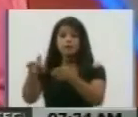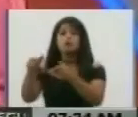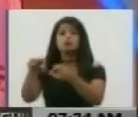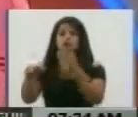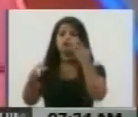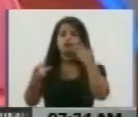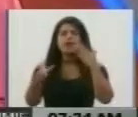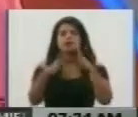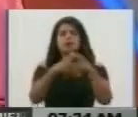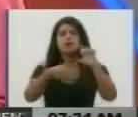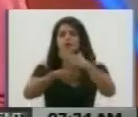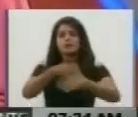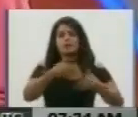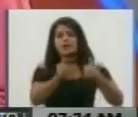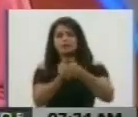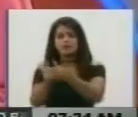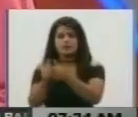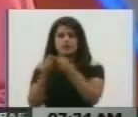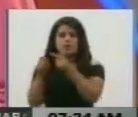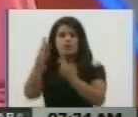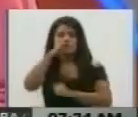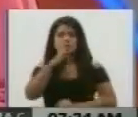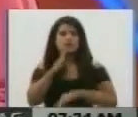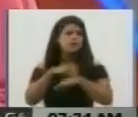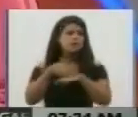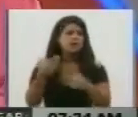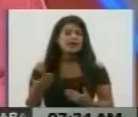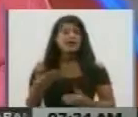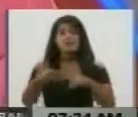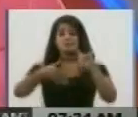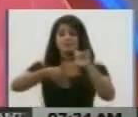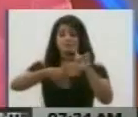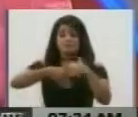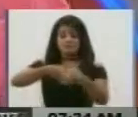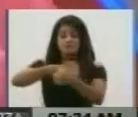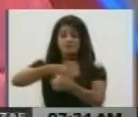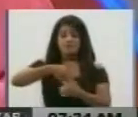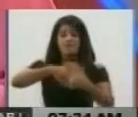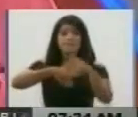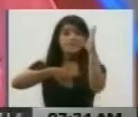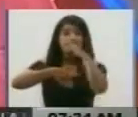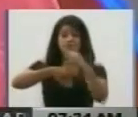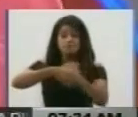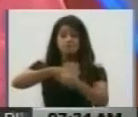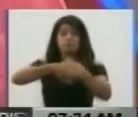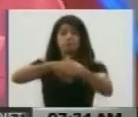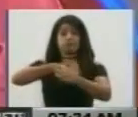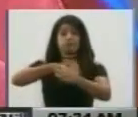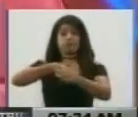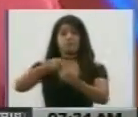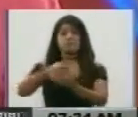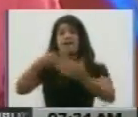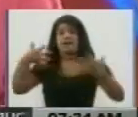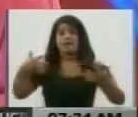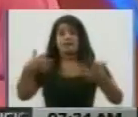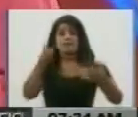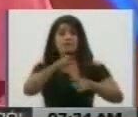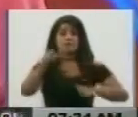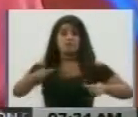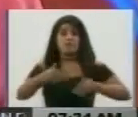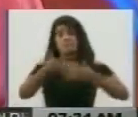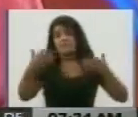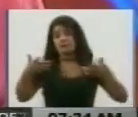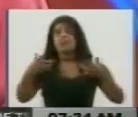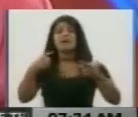Porque es el país más grande de nuestro continente, con la mayor población, la mayor, digamos, el mayor